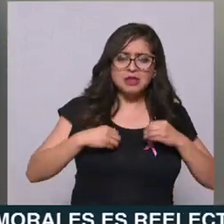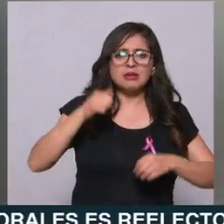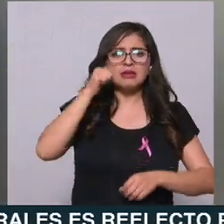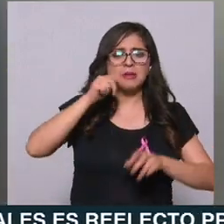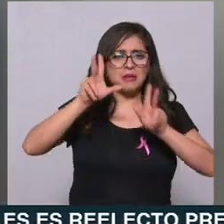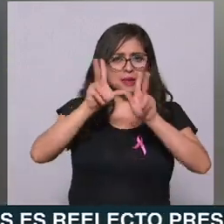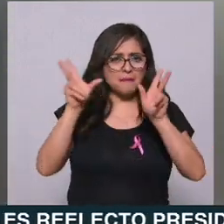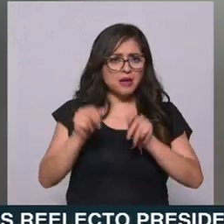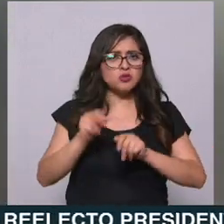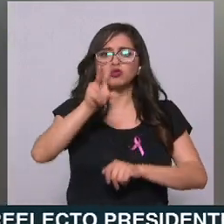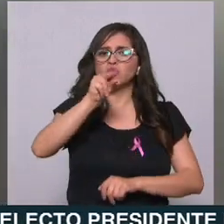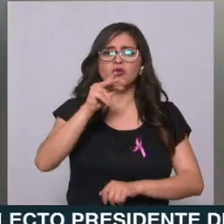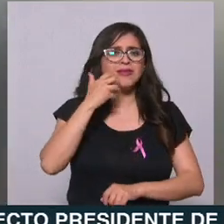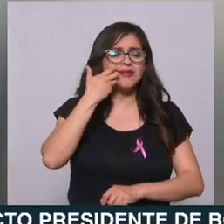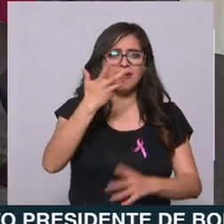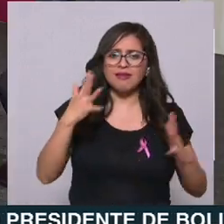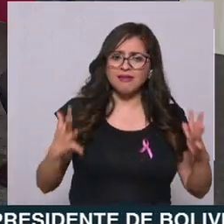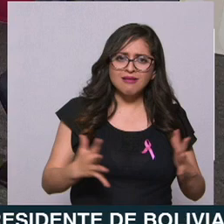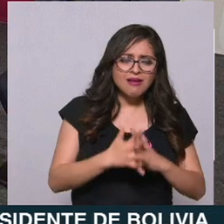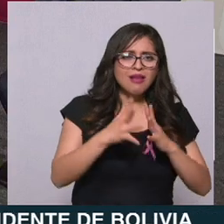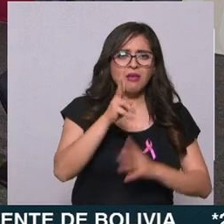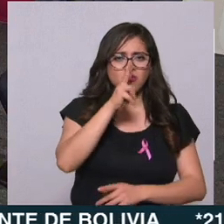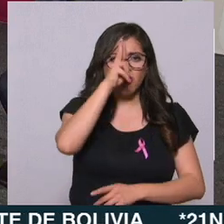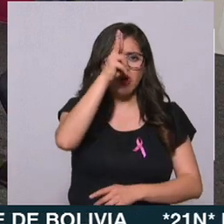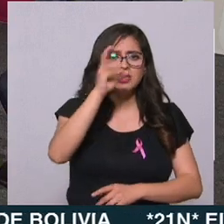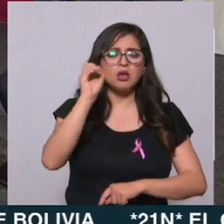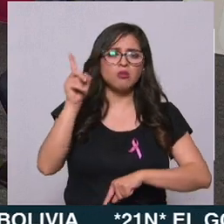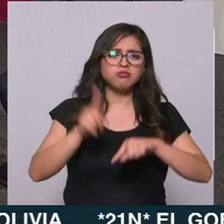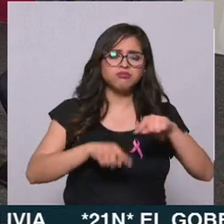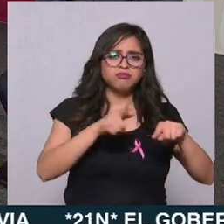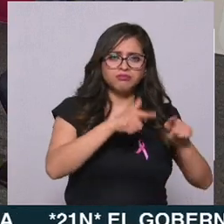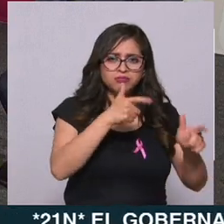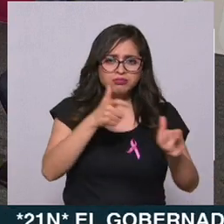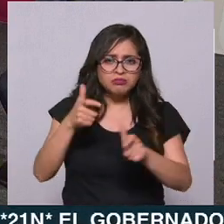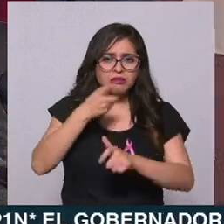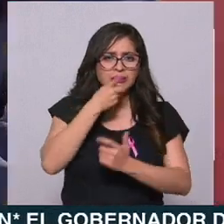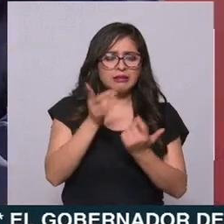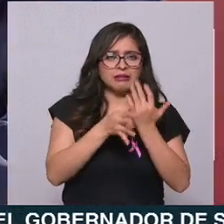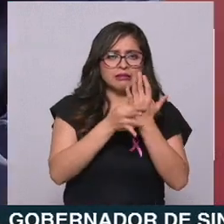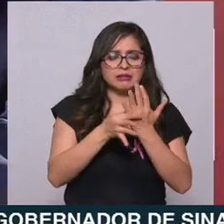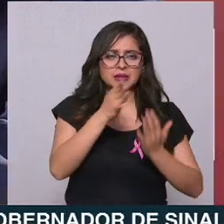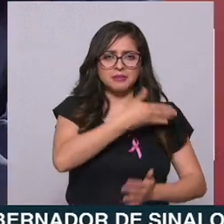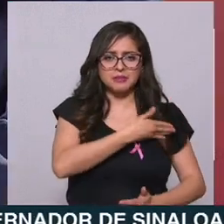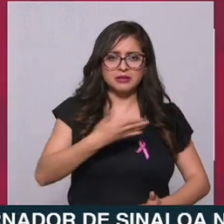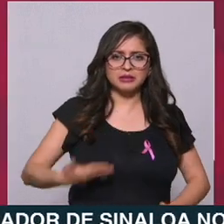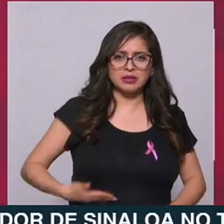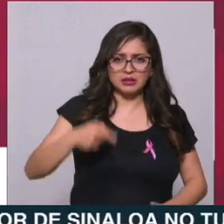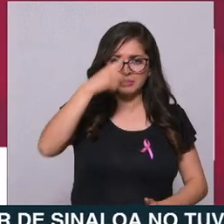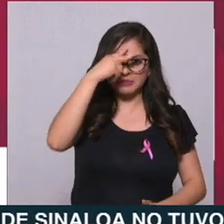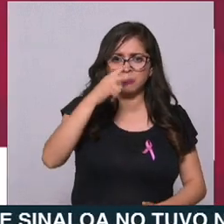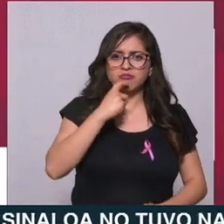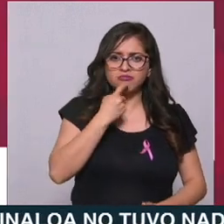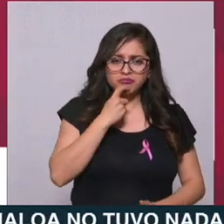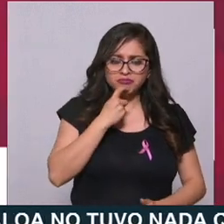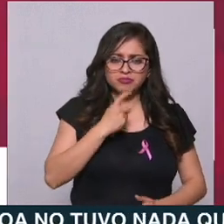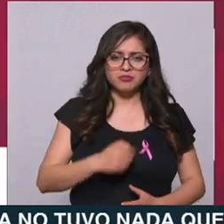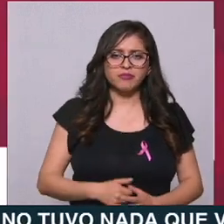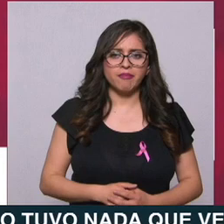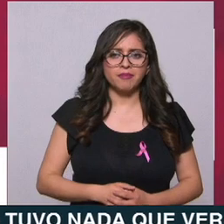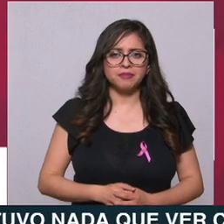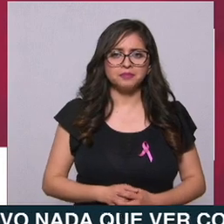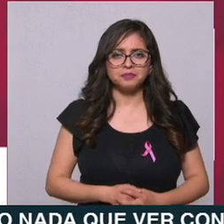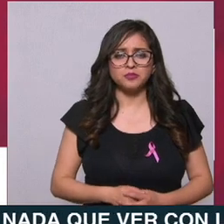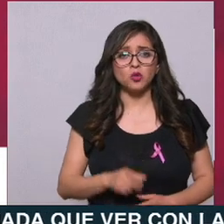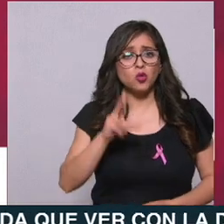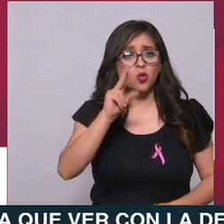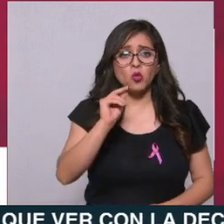por la guerra, la violencia y el exterminio, aseguró el presidente Andrés Manuel López Obrador. Que no se pierdan vidas. El